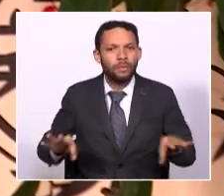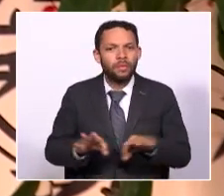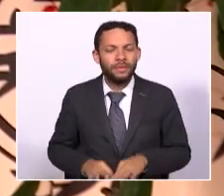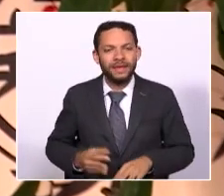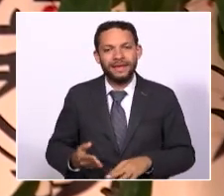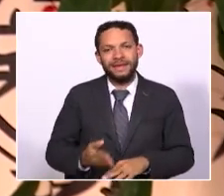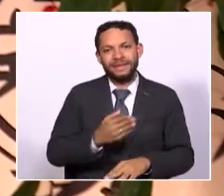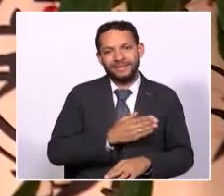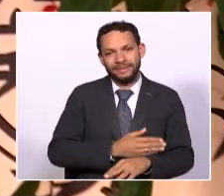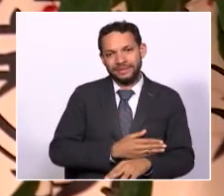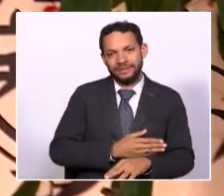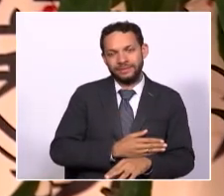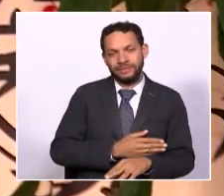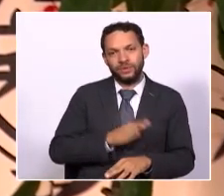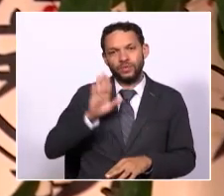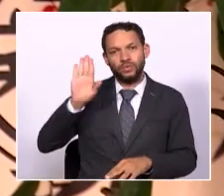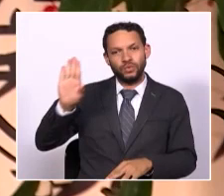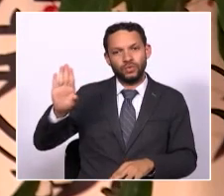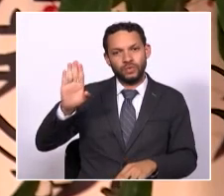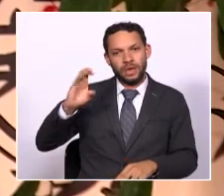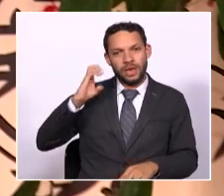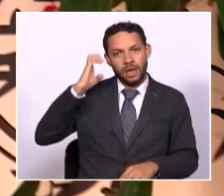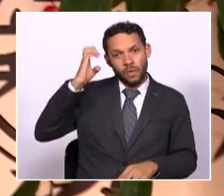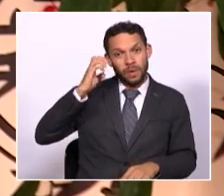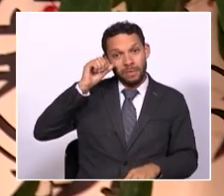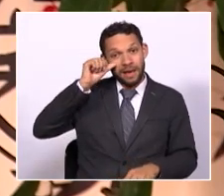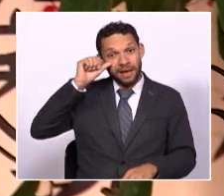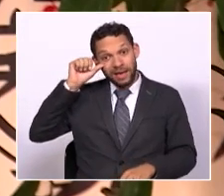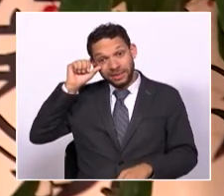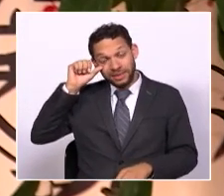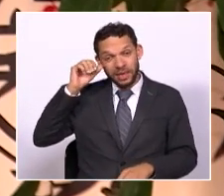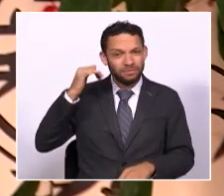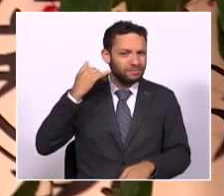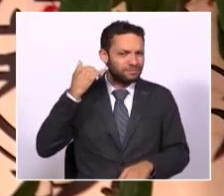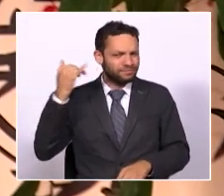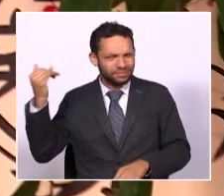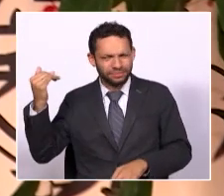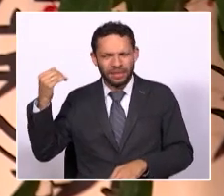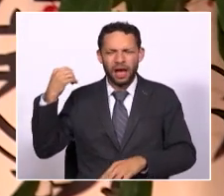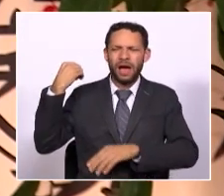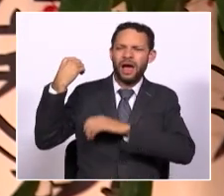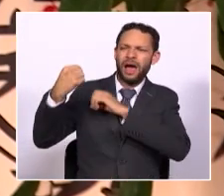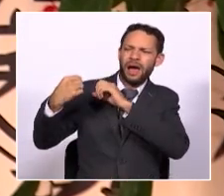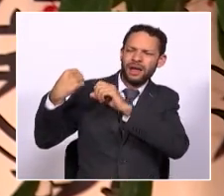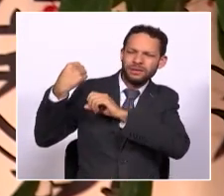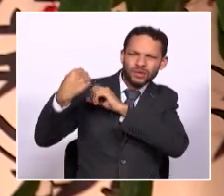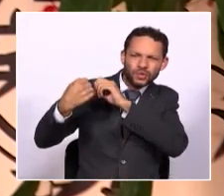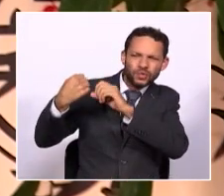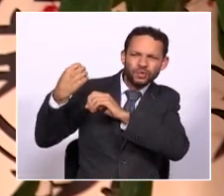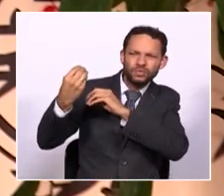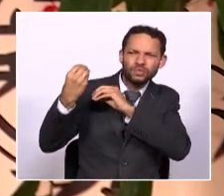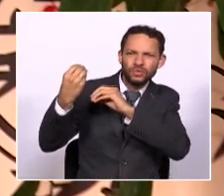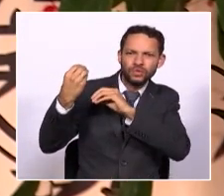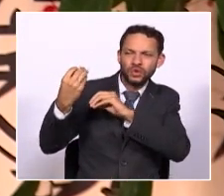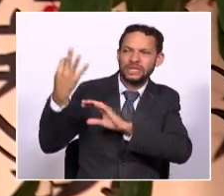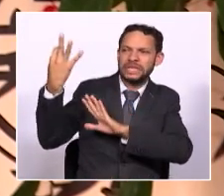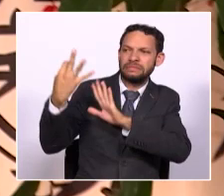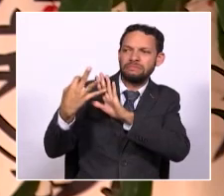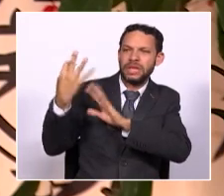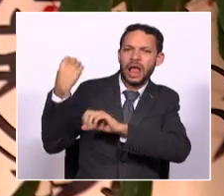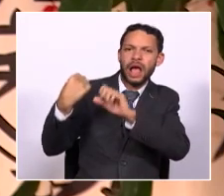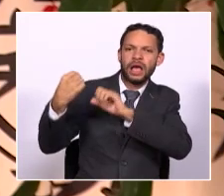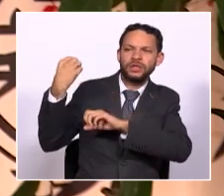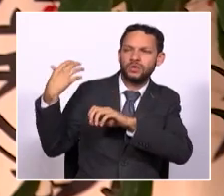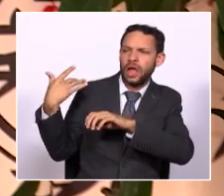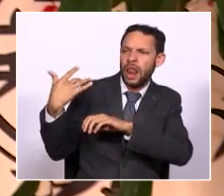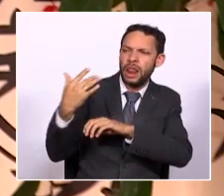medicina occidental es muy nueva. La medicina oriental nos puede llevar de ventaja 2 o 3 mil años.